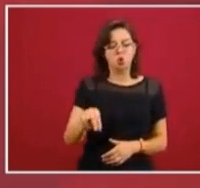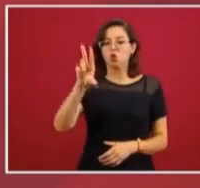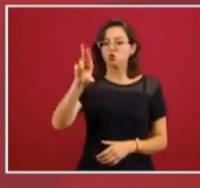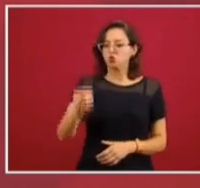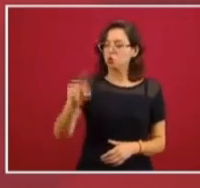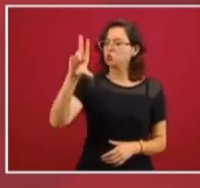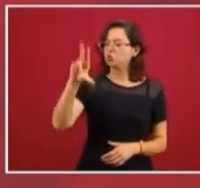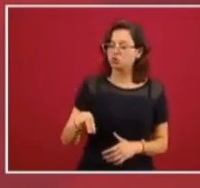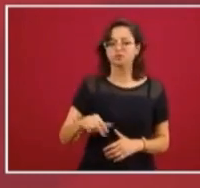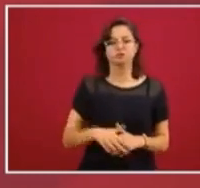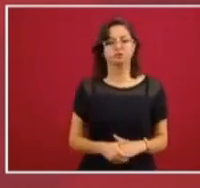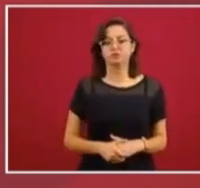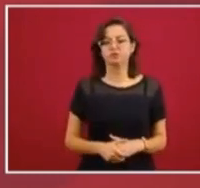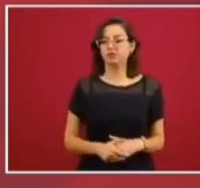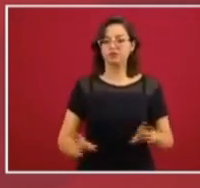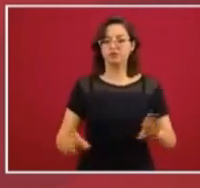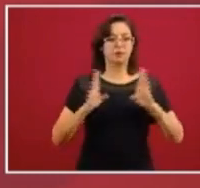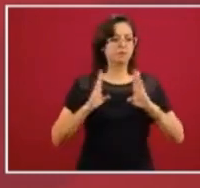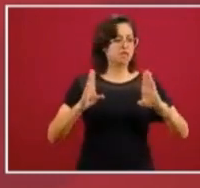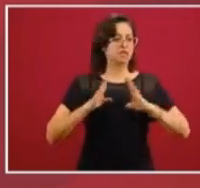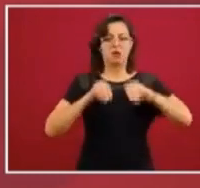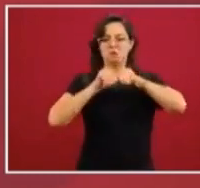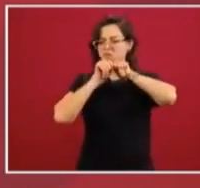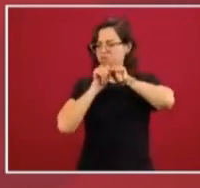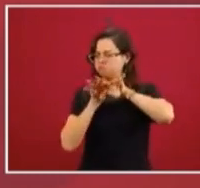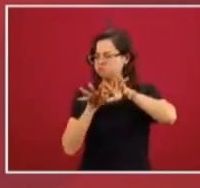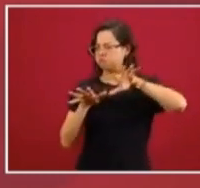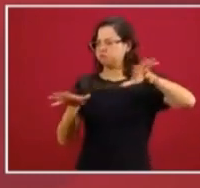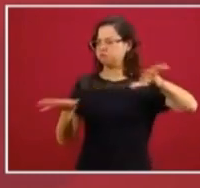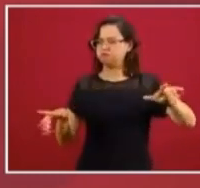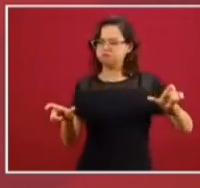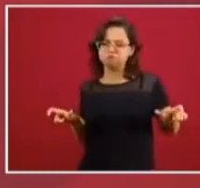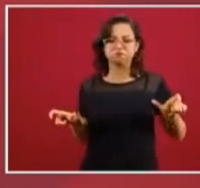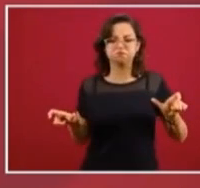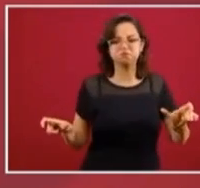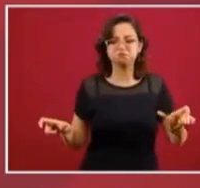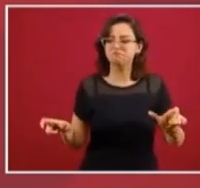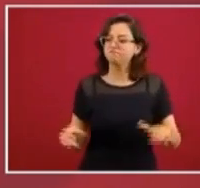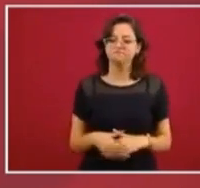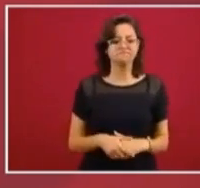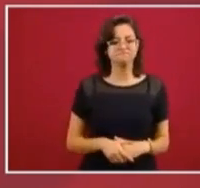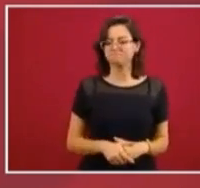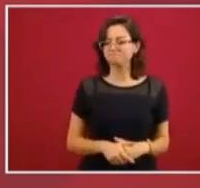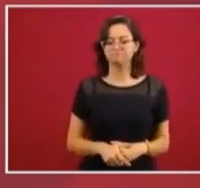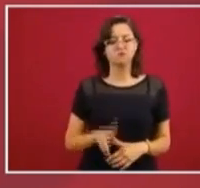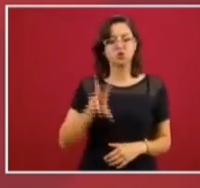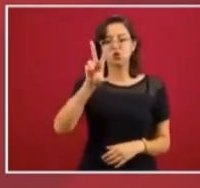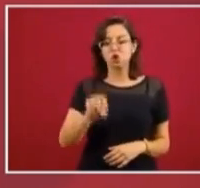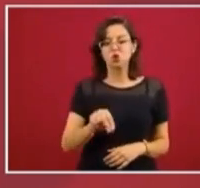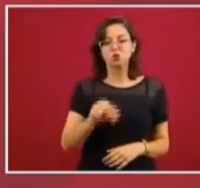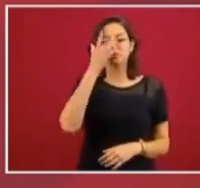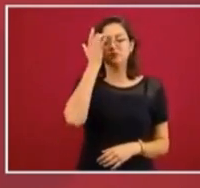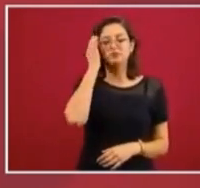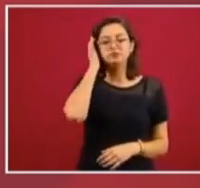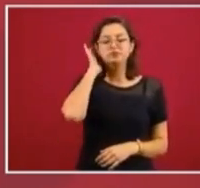no tenemos intención alguna de militarizar la respuesta de salud pública. ¿Por qué razón?